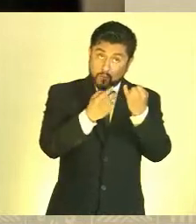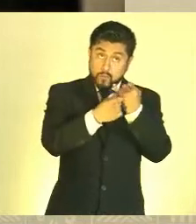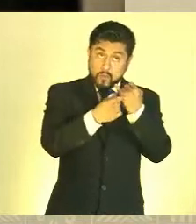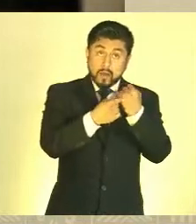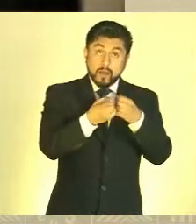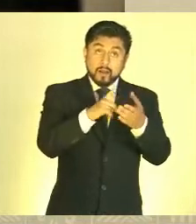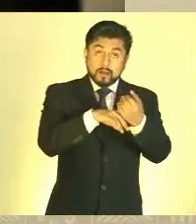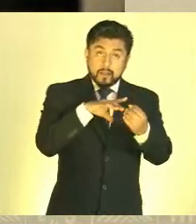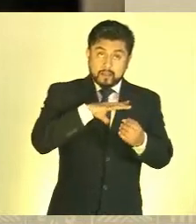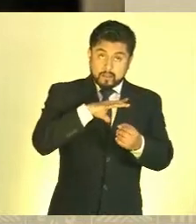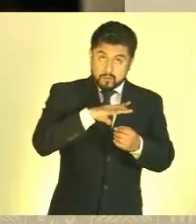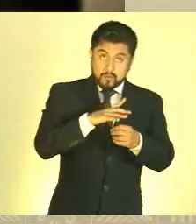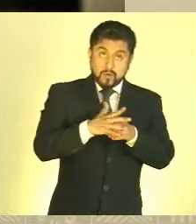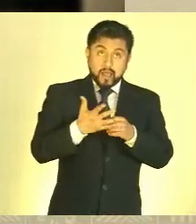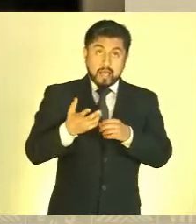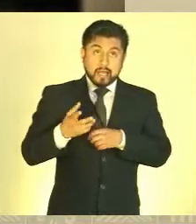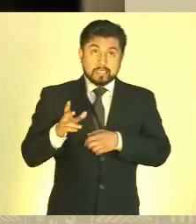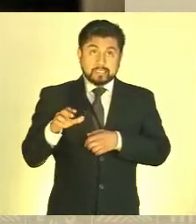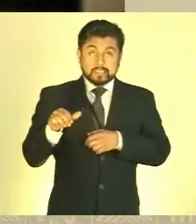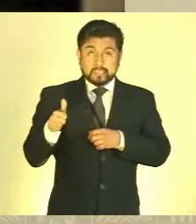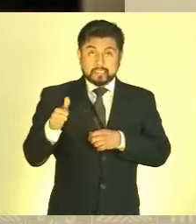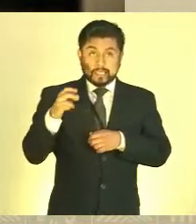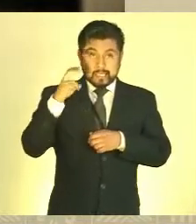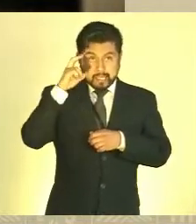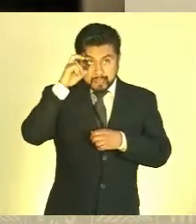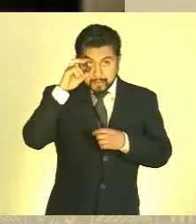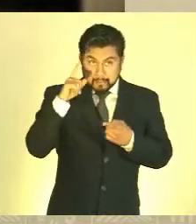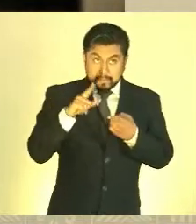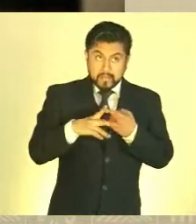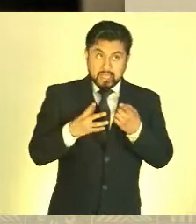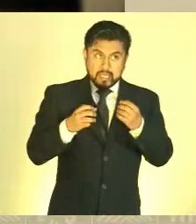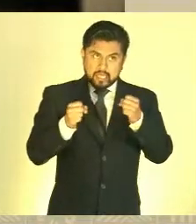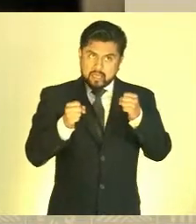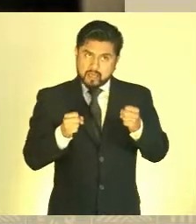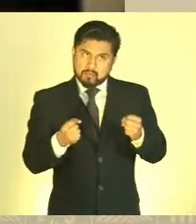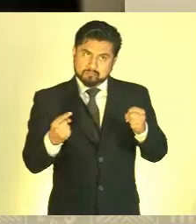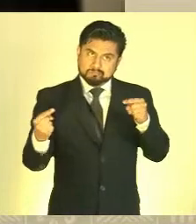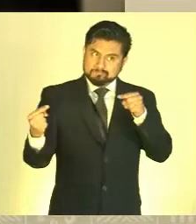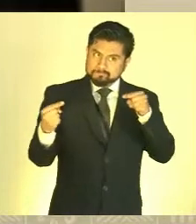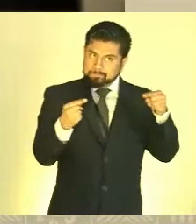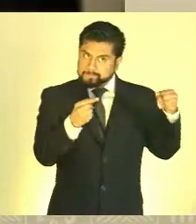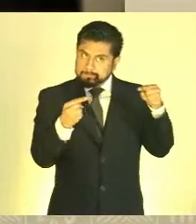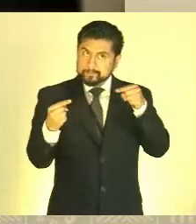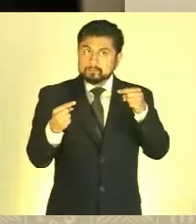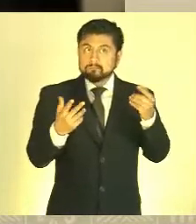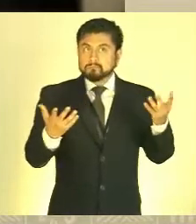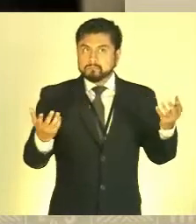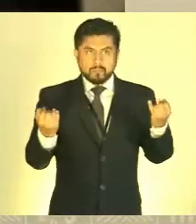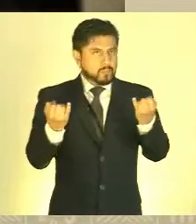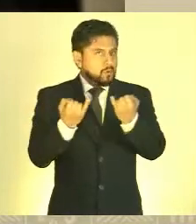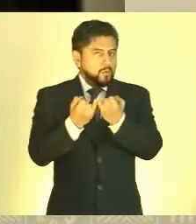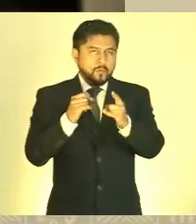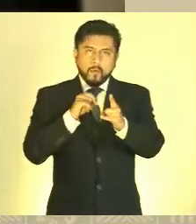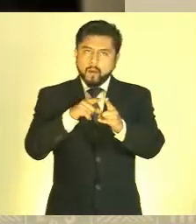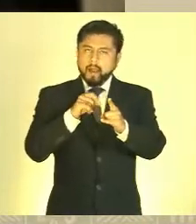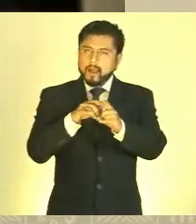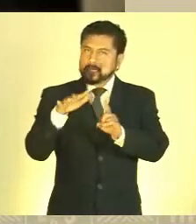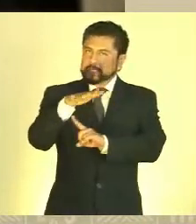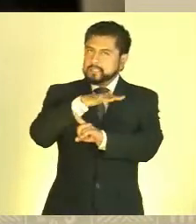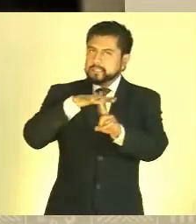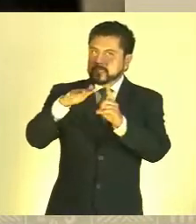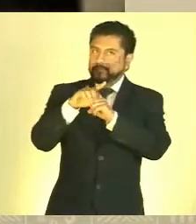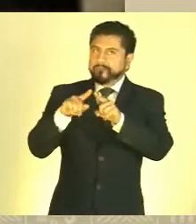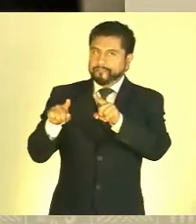envidia, la venganza, el poder, hay de todo. Es un mundo fascinante, y yo